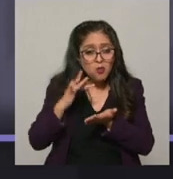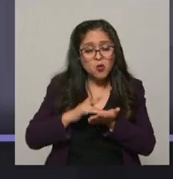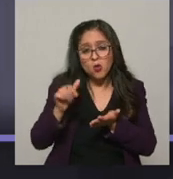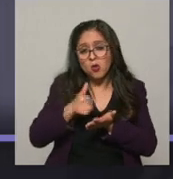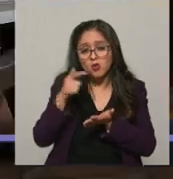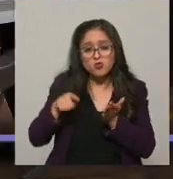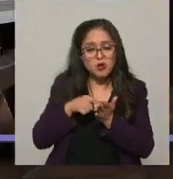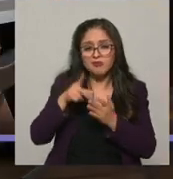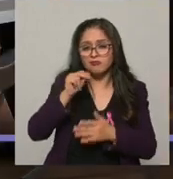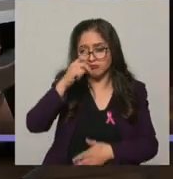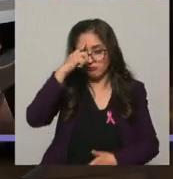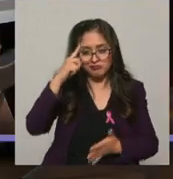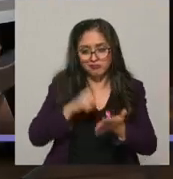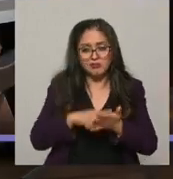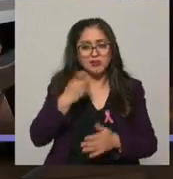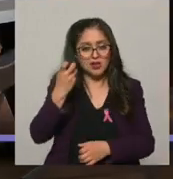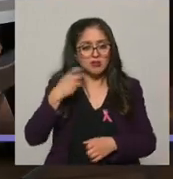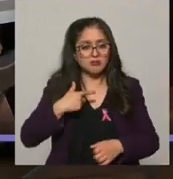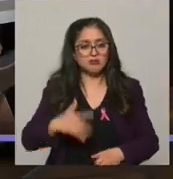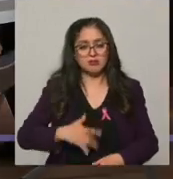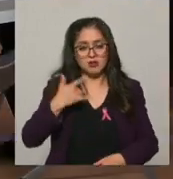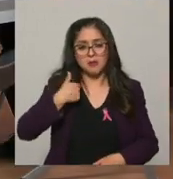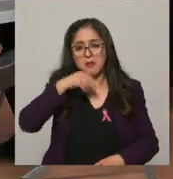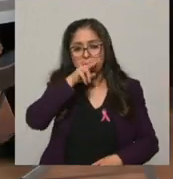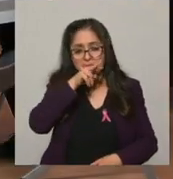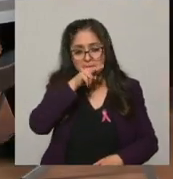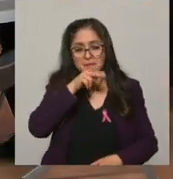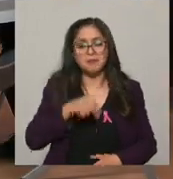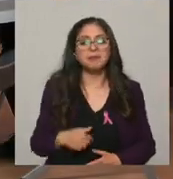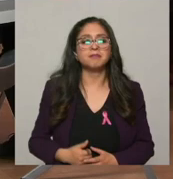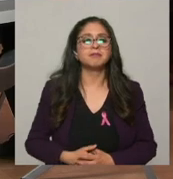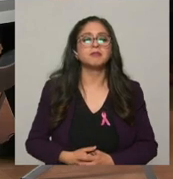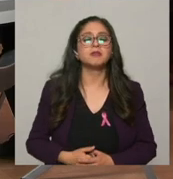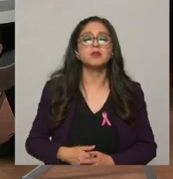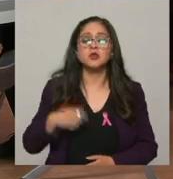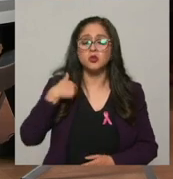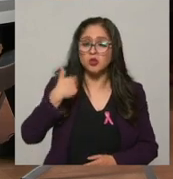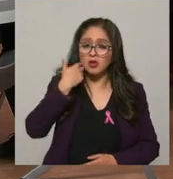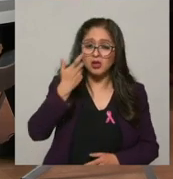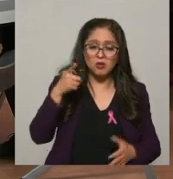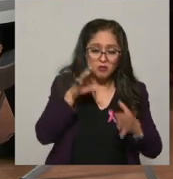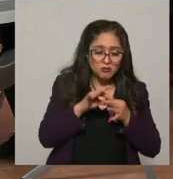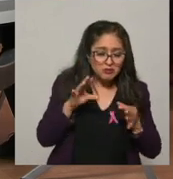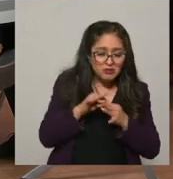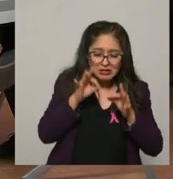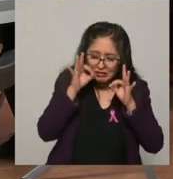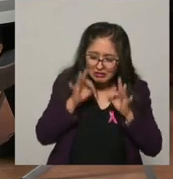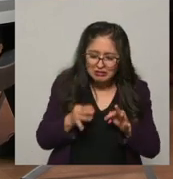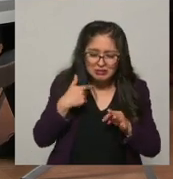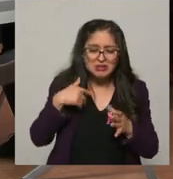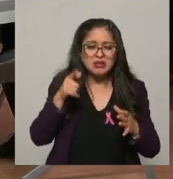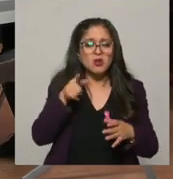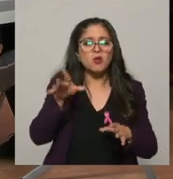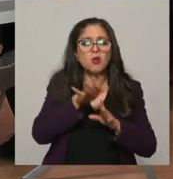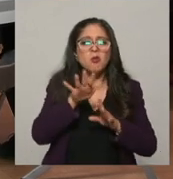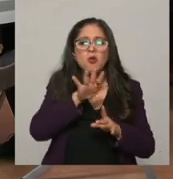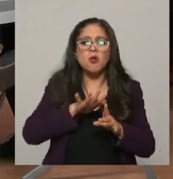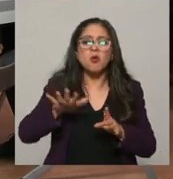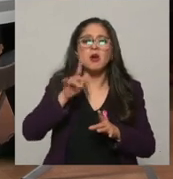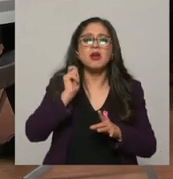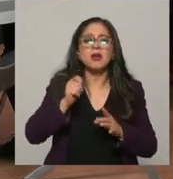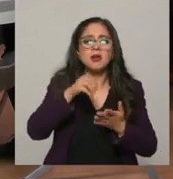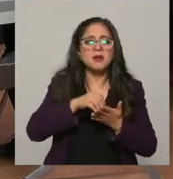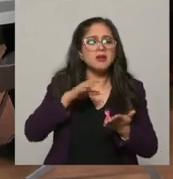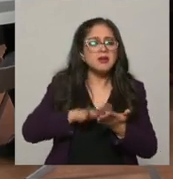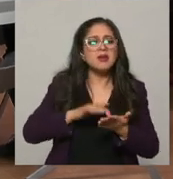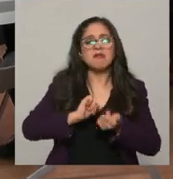preocupante. Sí. A mí me gustaría señalar algo o hacer como hincapié en algo que está como en el aire, que tiene que ver con estos